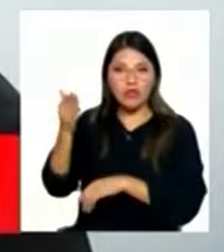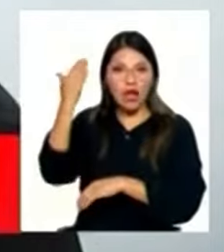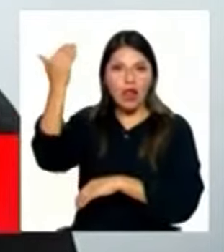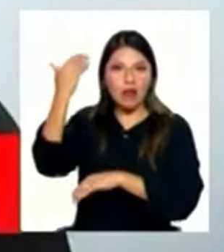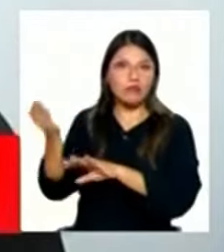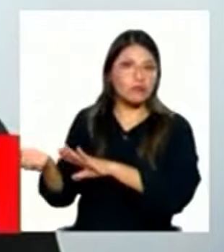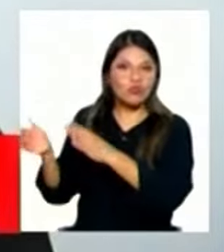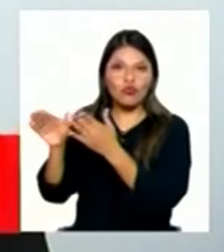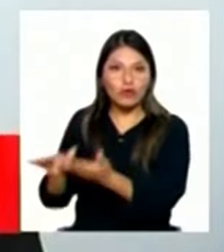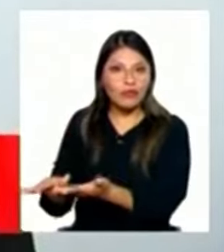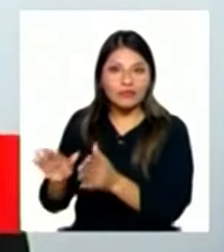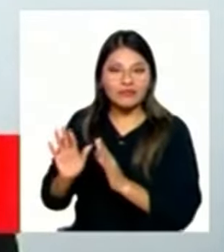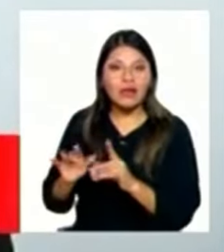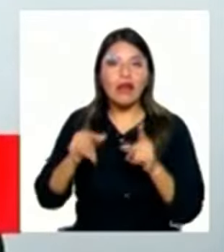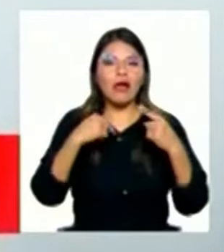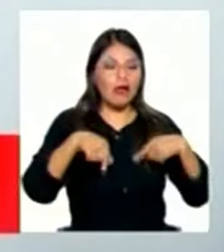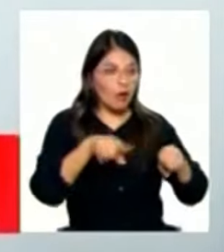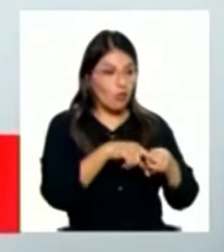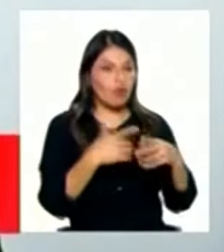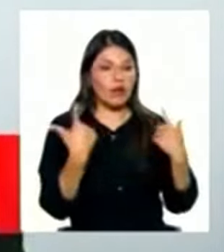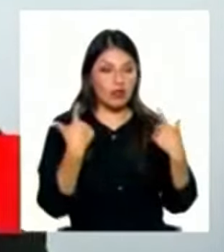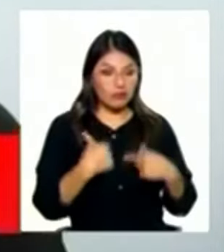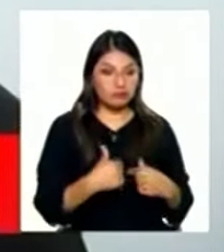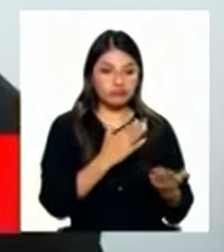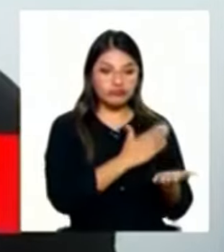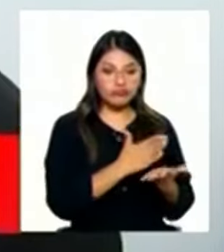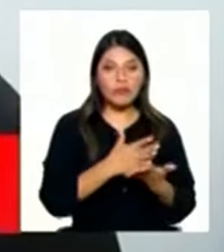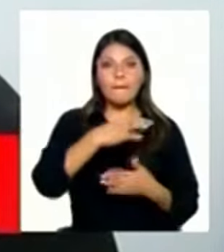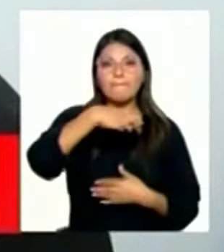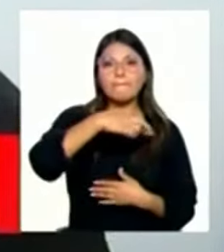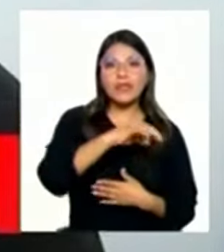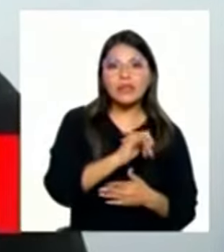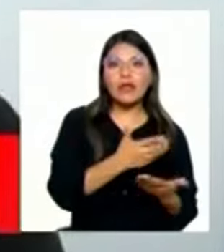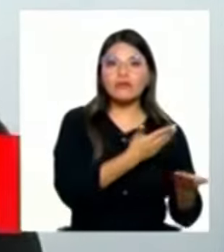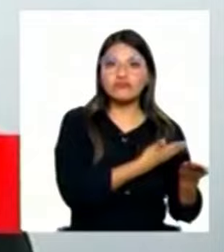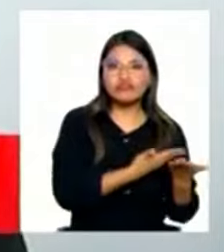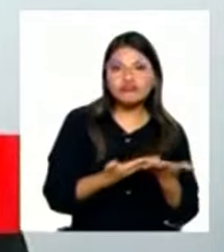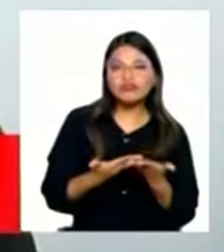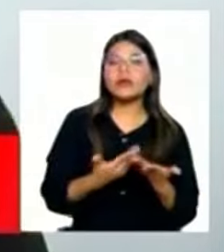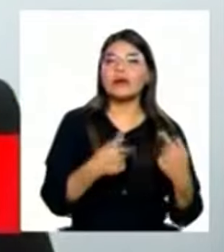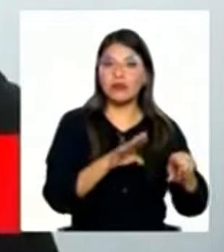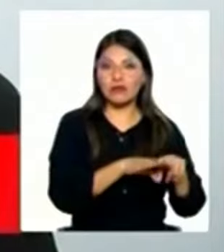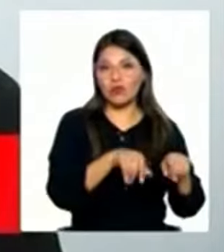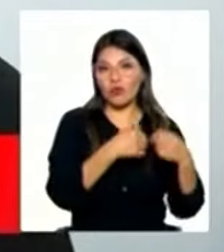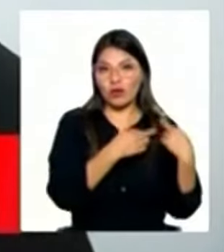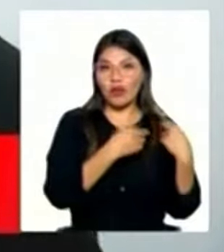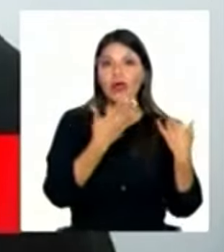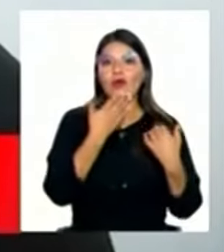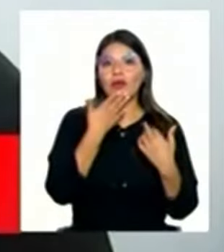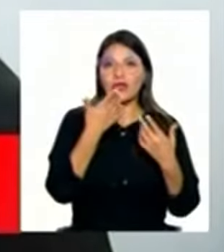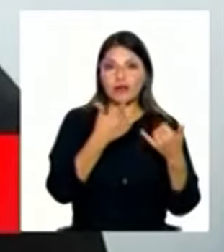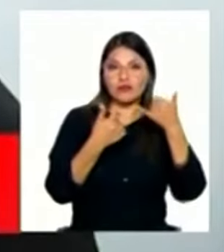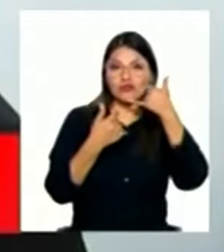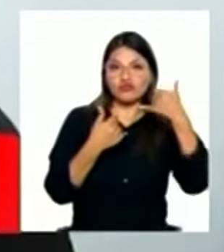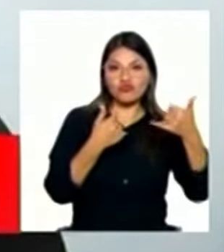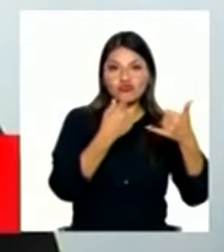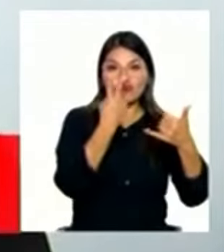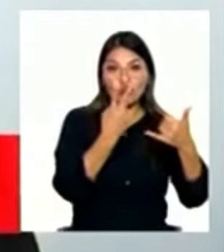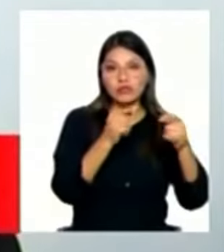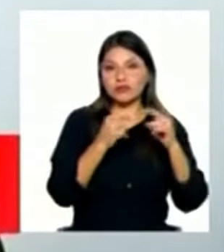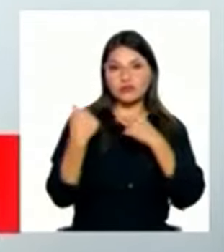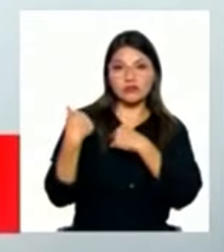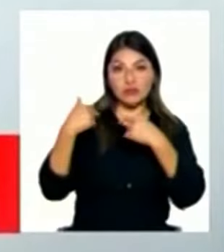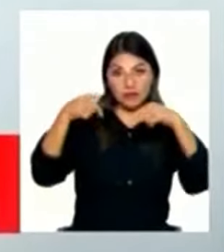En consecuencia, la extinción de la acción penal procedió respecto a él. Quienes son los propietarios de los celulares que se van a ver el día de